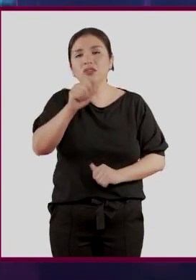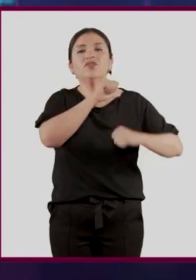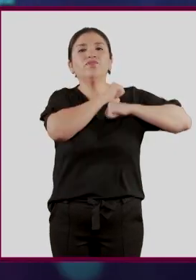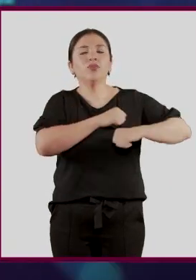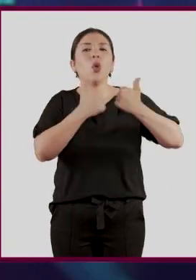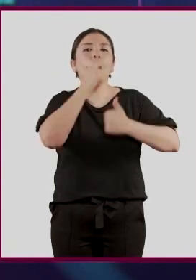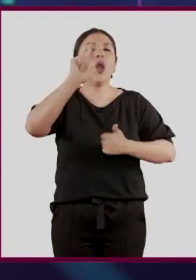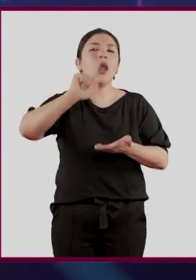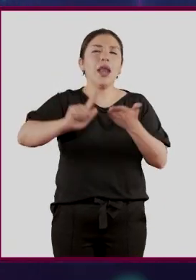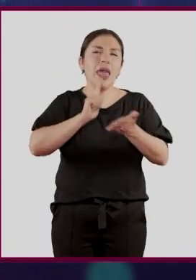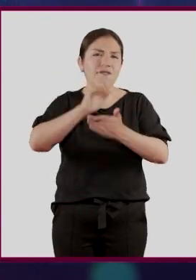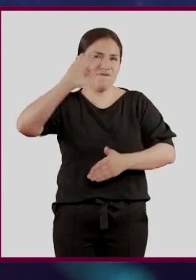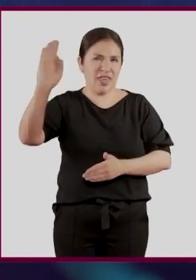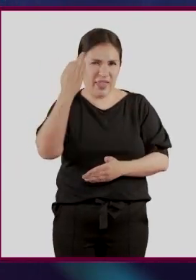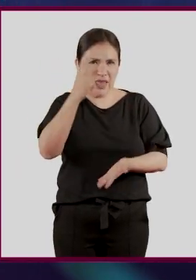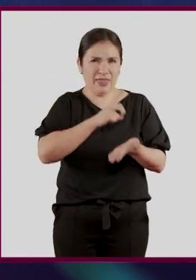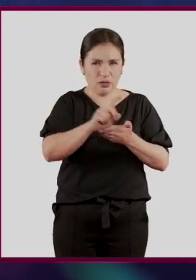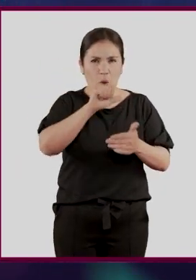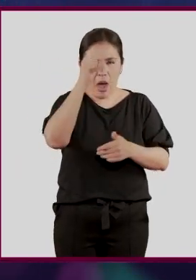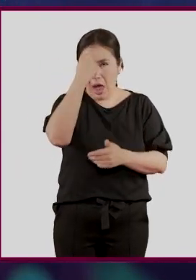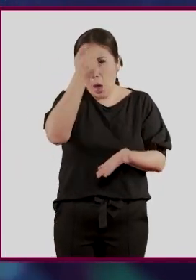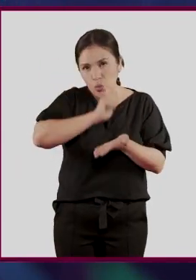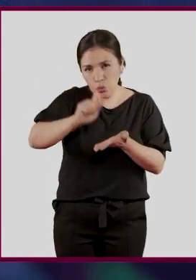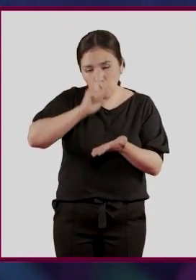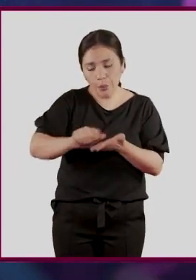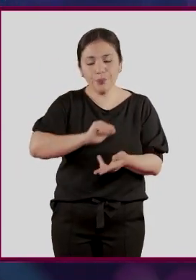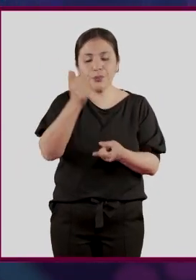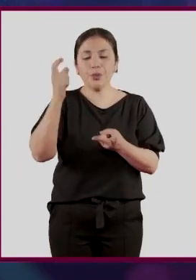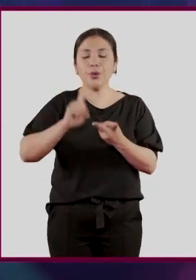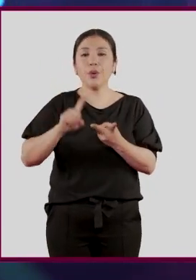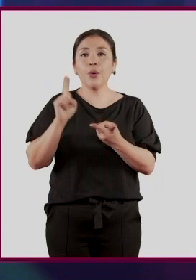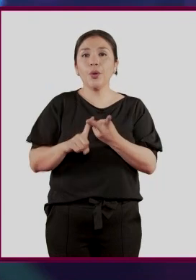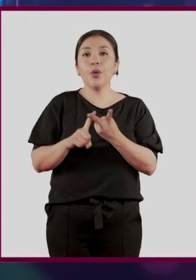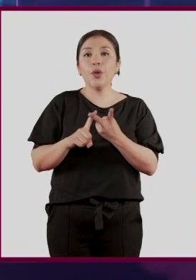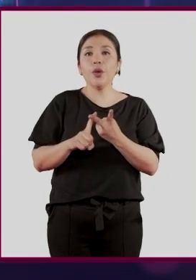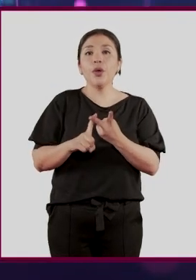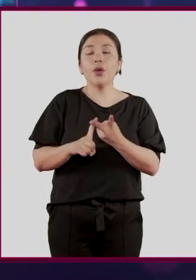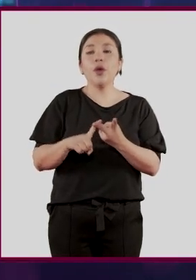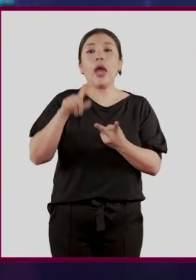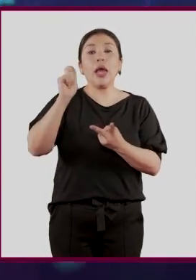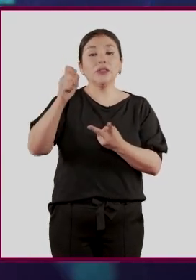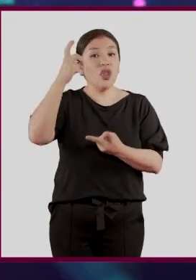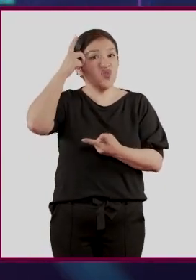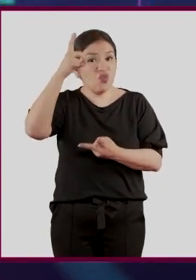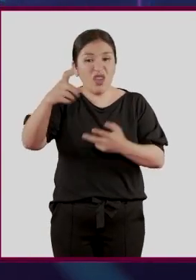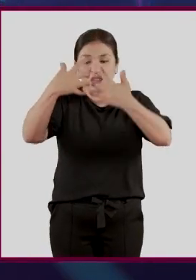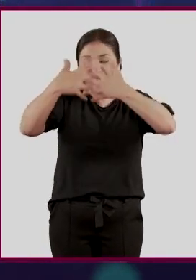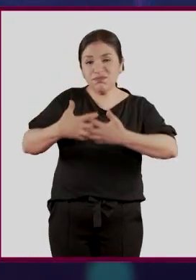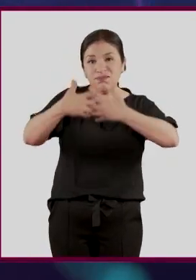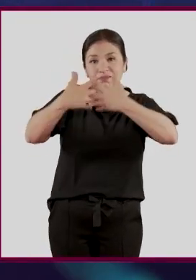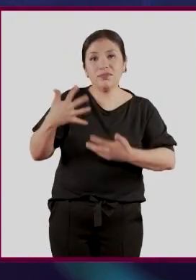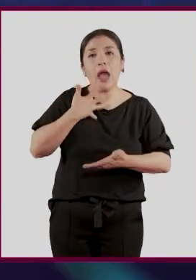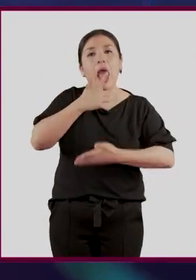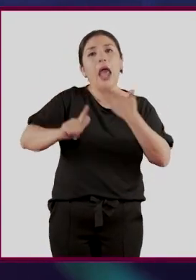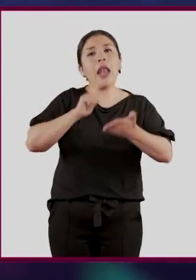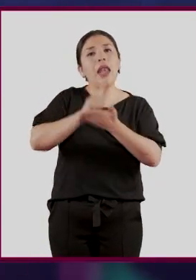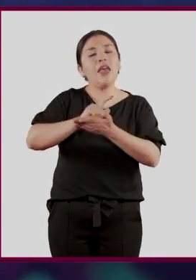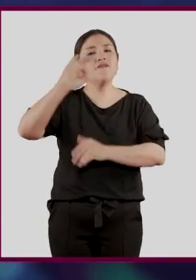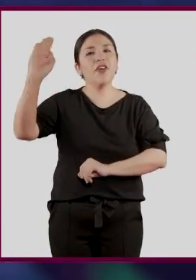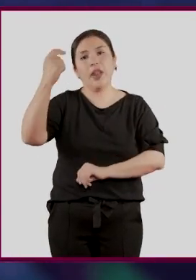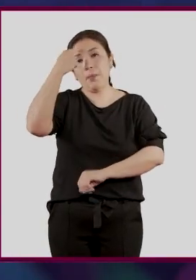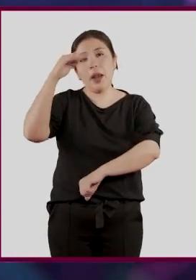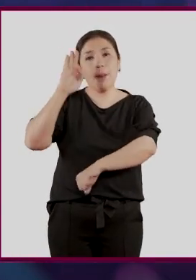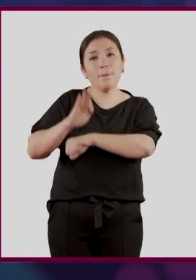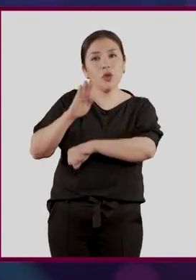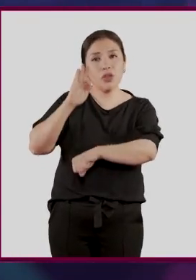por la Ley Federal de Derechos de Autor, y en lo que respecta a la propiedad industrial tenemos la Ley Federal de la